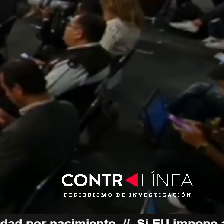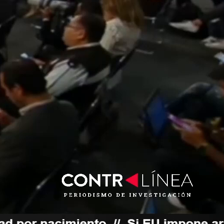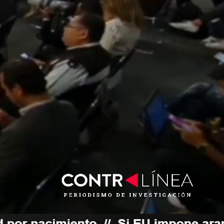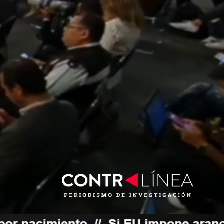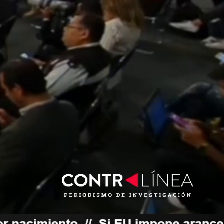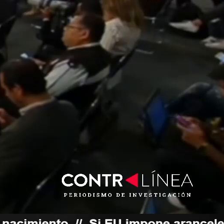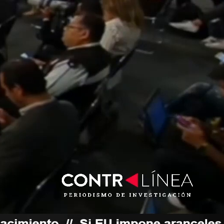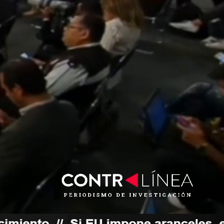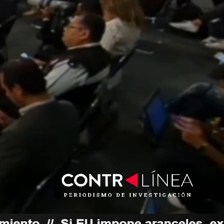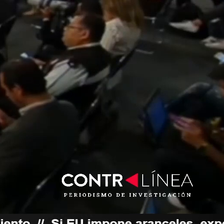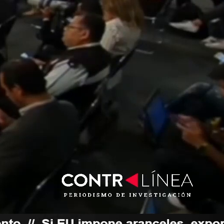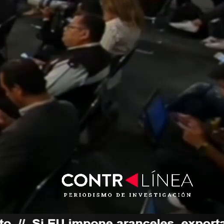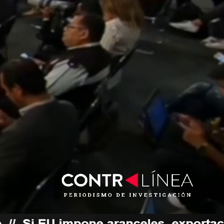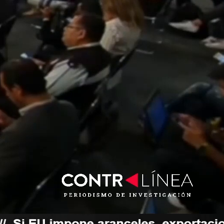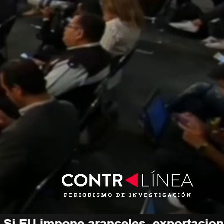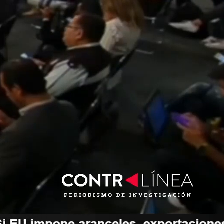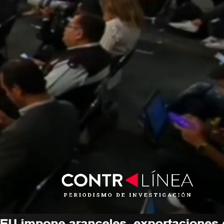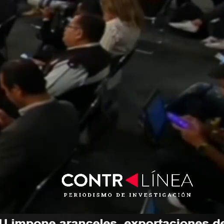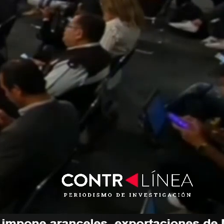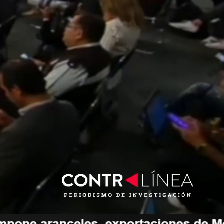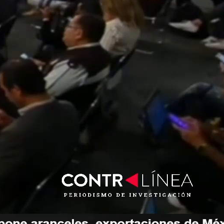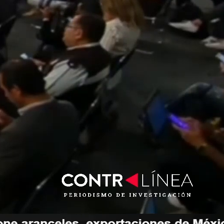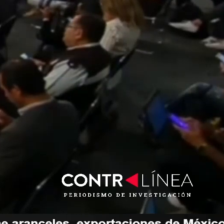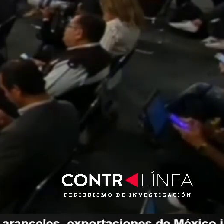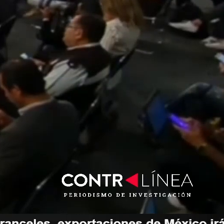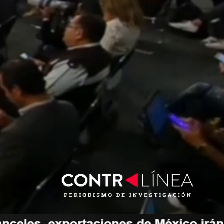estando en la presidencia, el